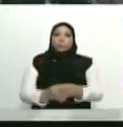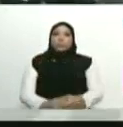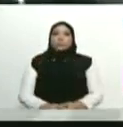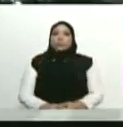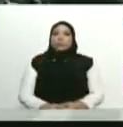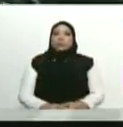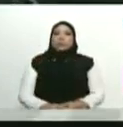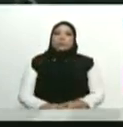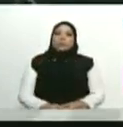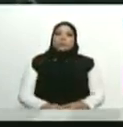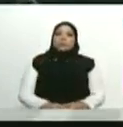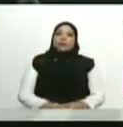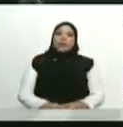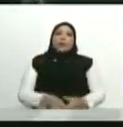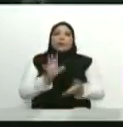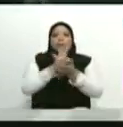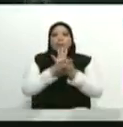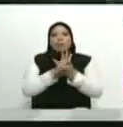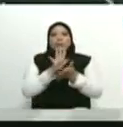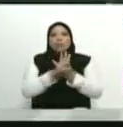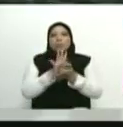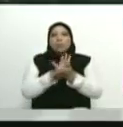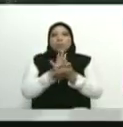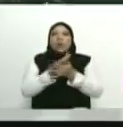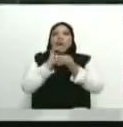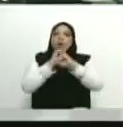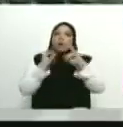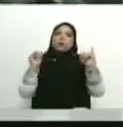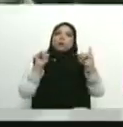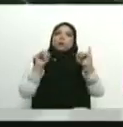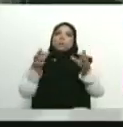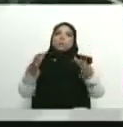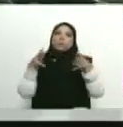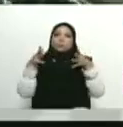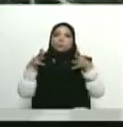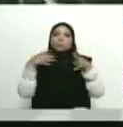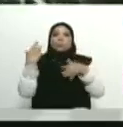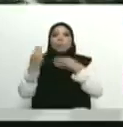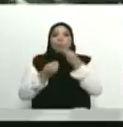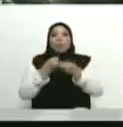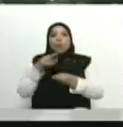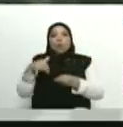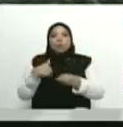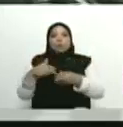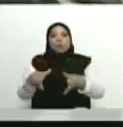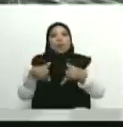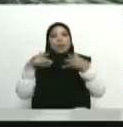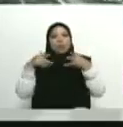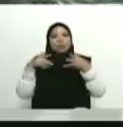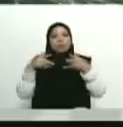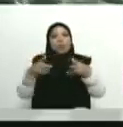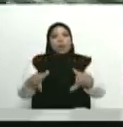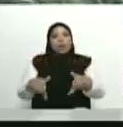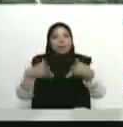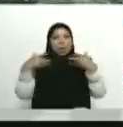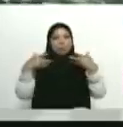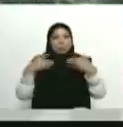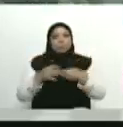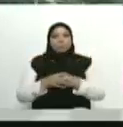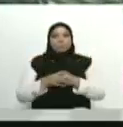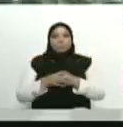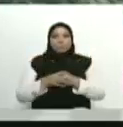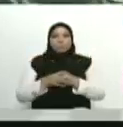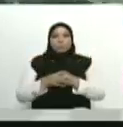dije, tranquilo, nervios de acero, que al final vamos a ganar. ¿Y ganamos o no ganamos? Ganamos. ¿Triunfamos o no triunfamos?